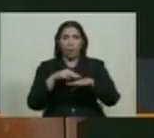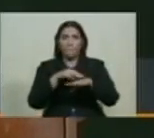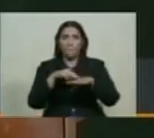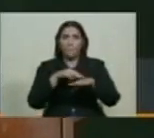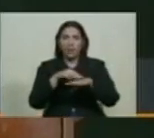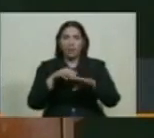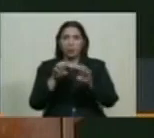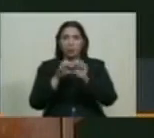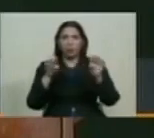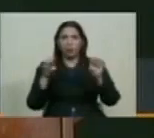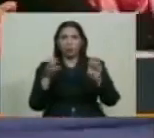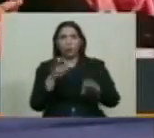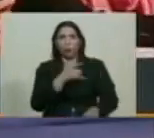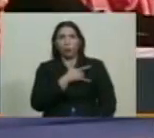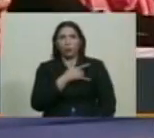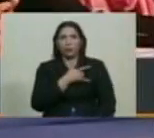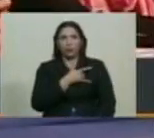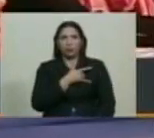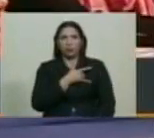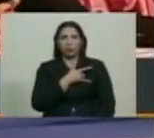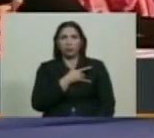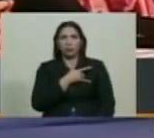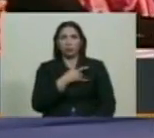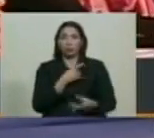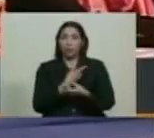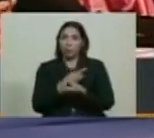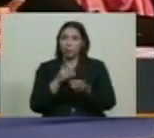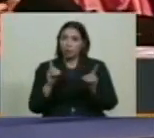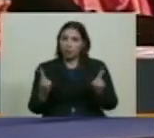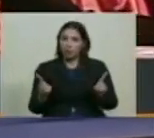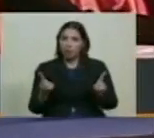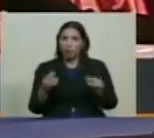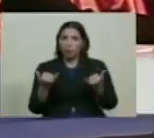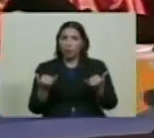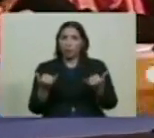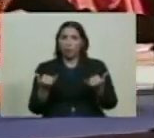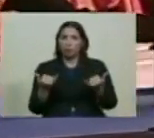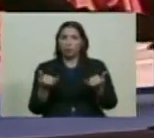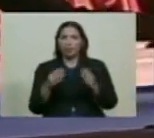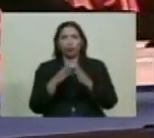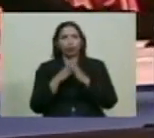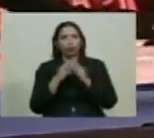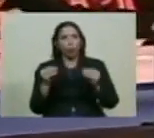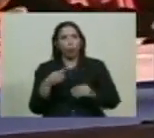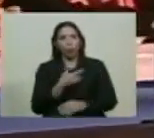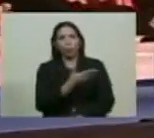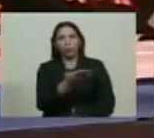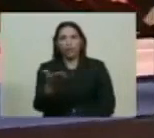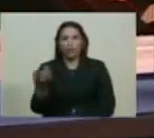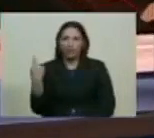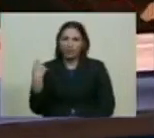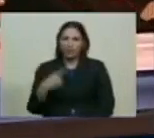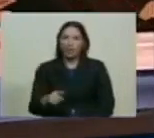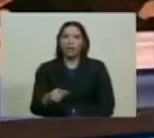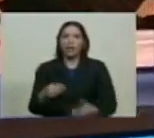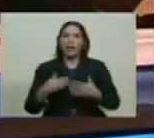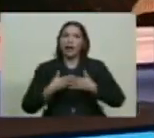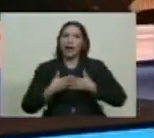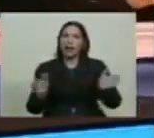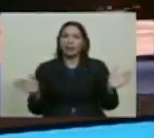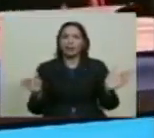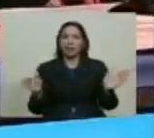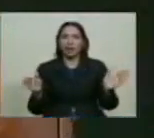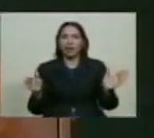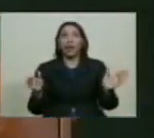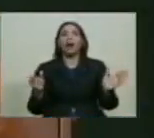asignación democratizado que ahora tenemos, todos ustedes tienen garantizado el cupo en las